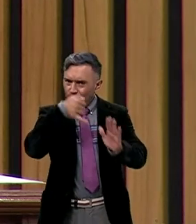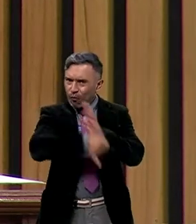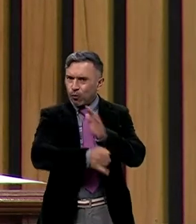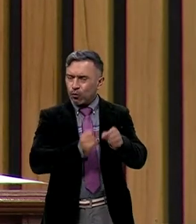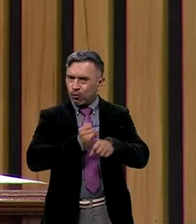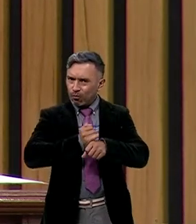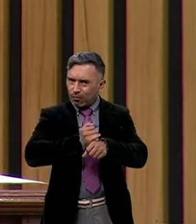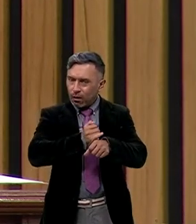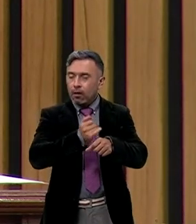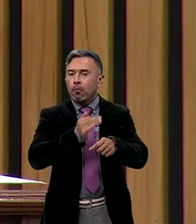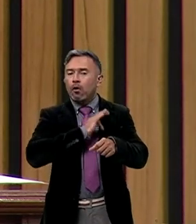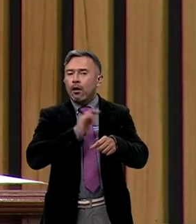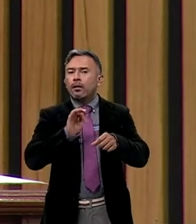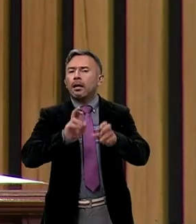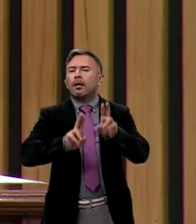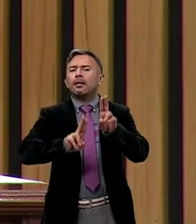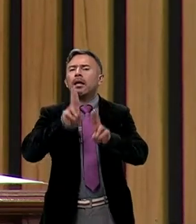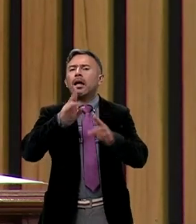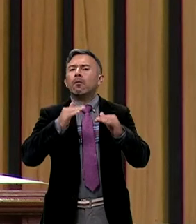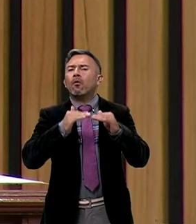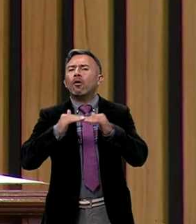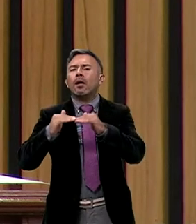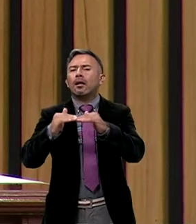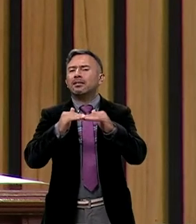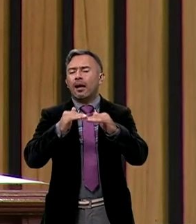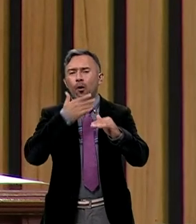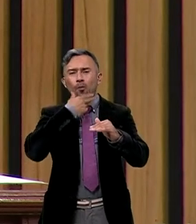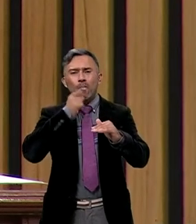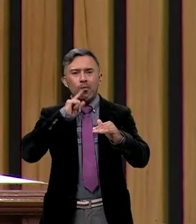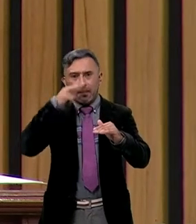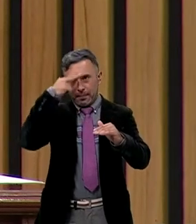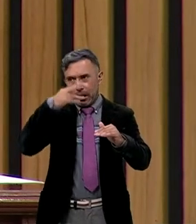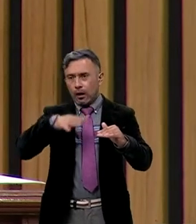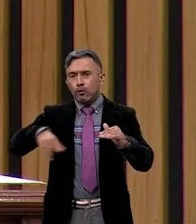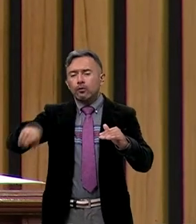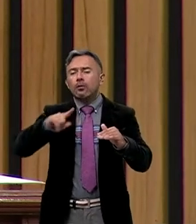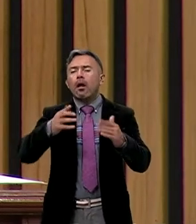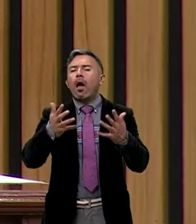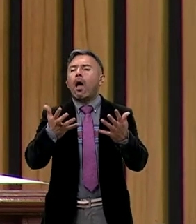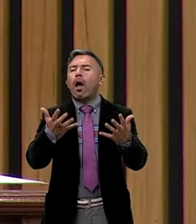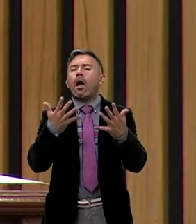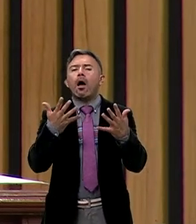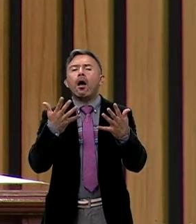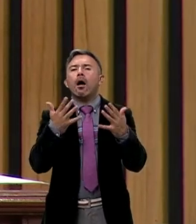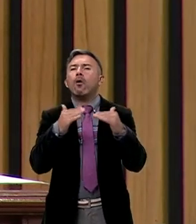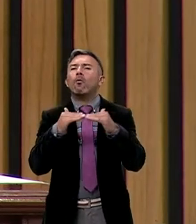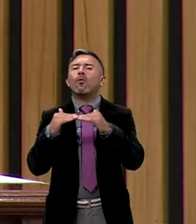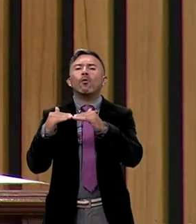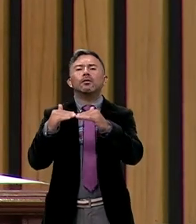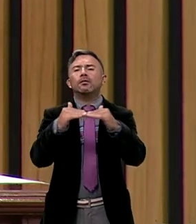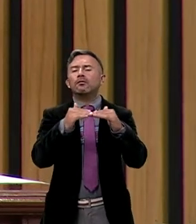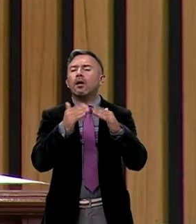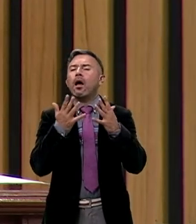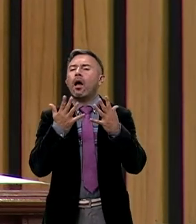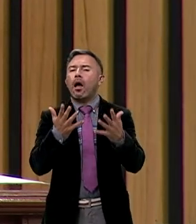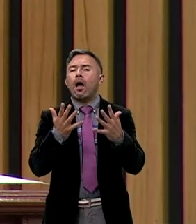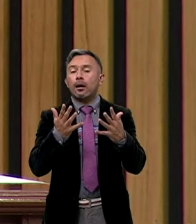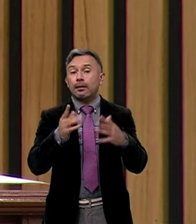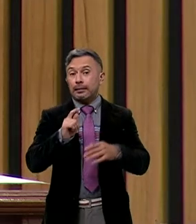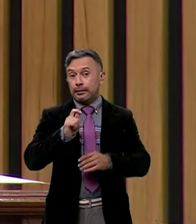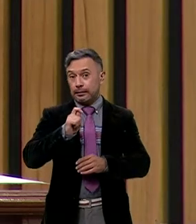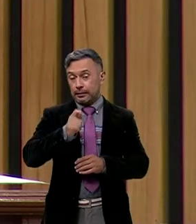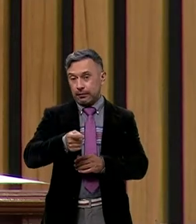democracia que queremos las y los mexicanos por supuesto desde la construcción misma